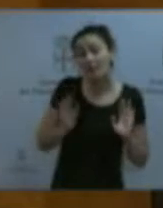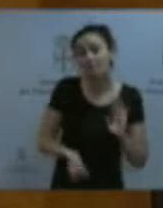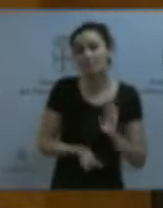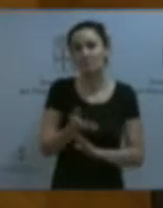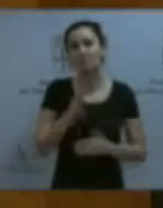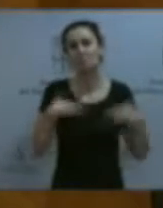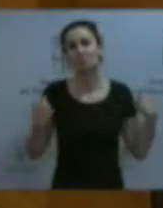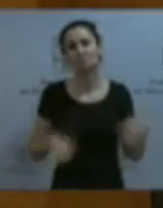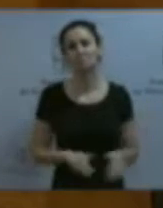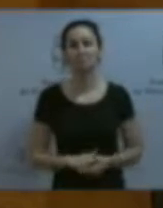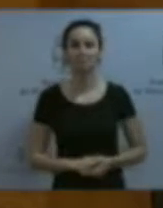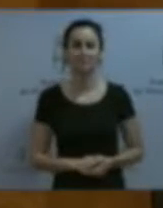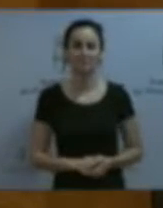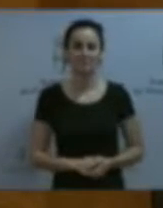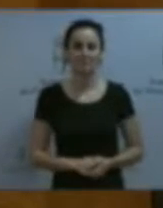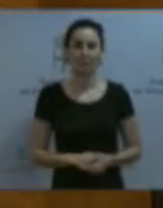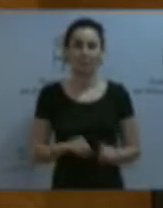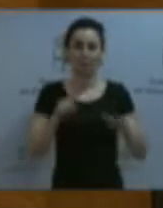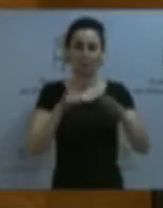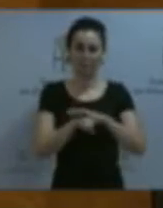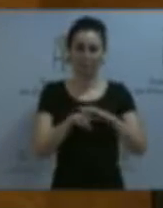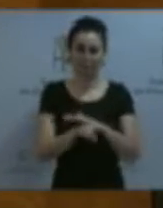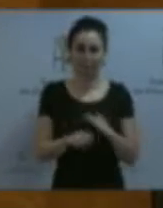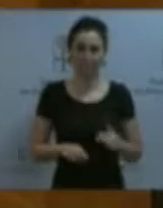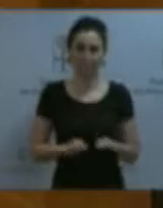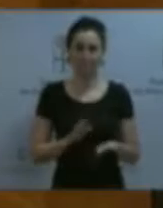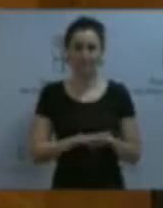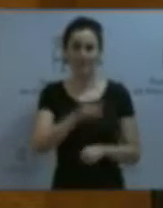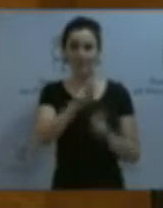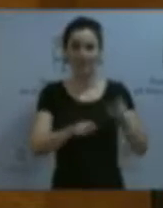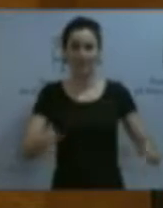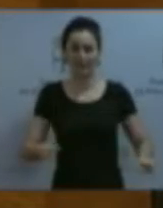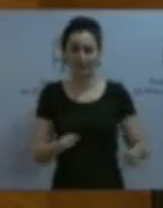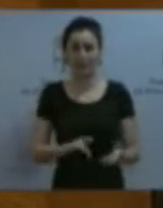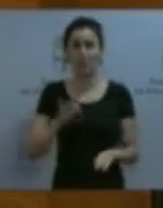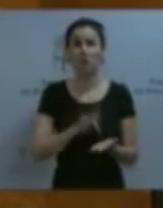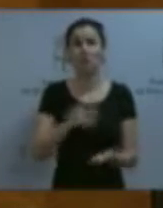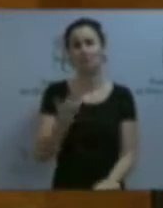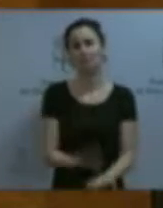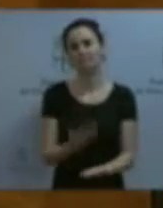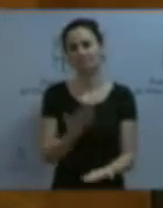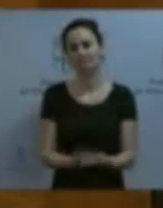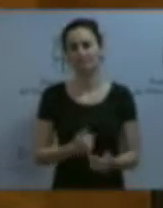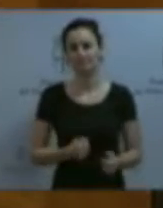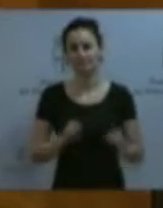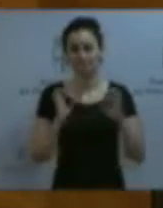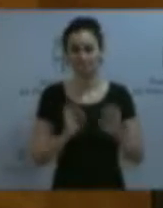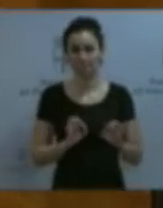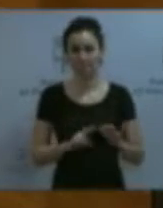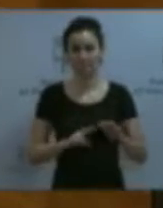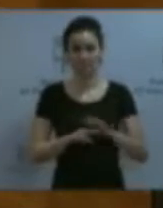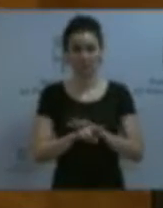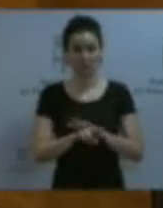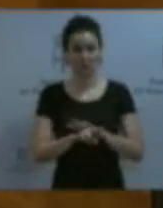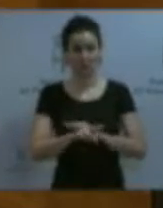cualquier cosa. Y en cuanto a la gestión de las personas que consten en los registros como